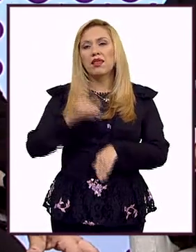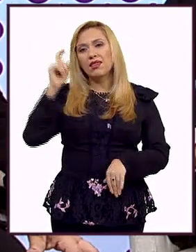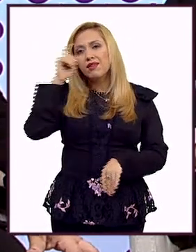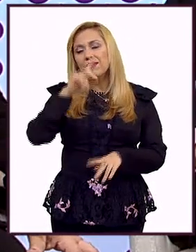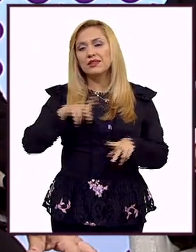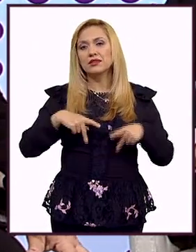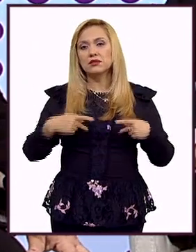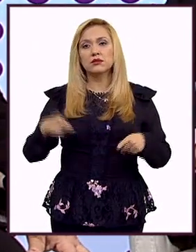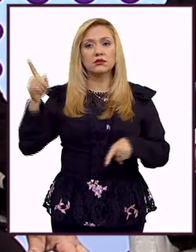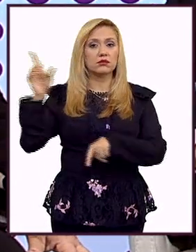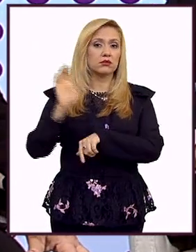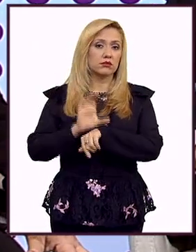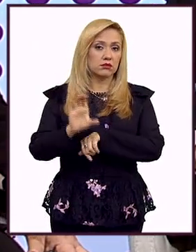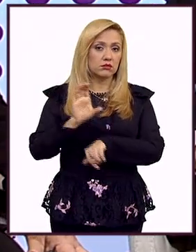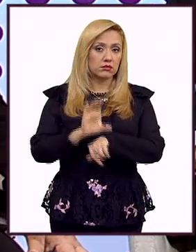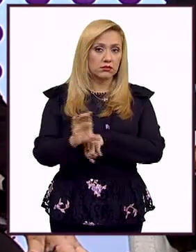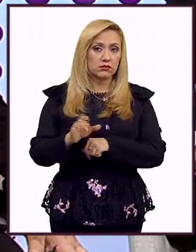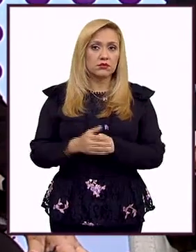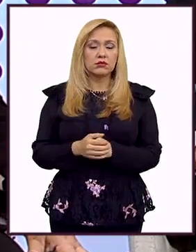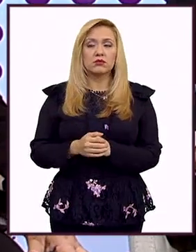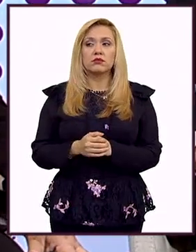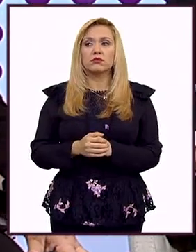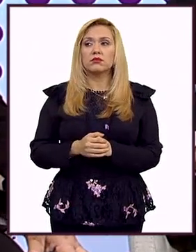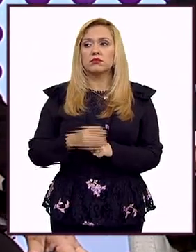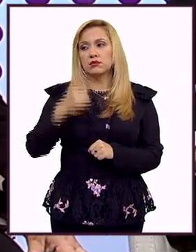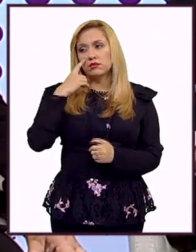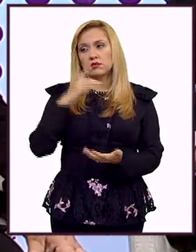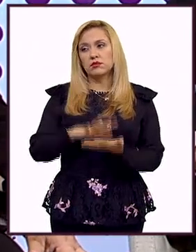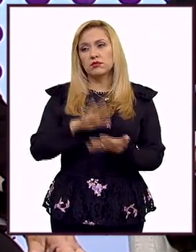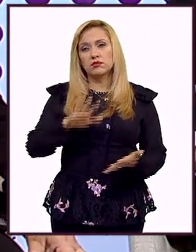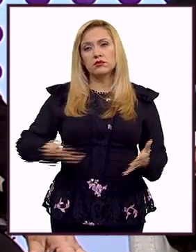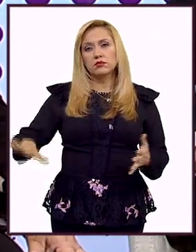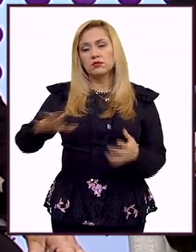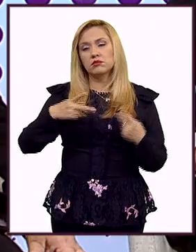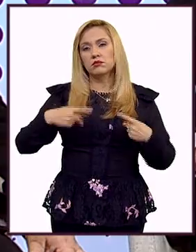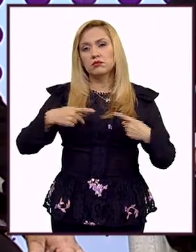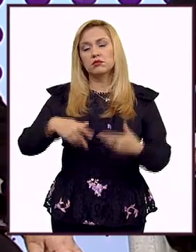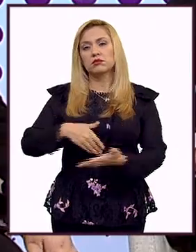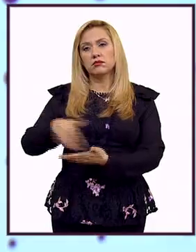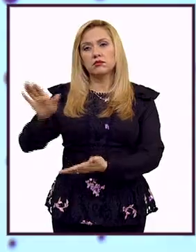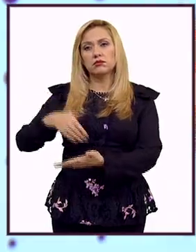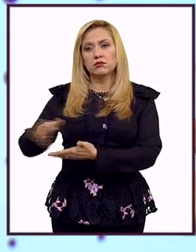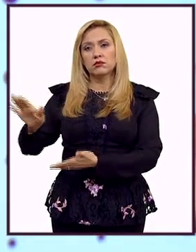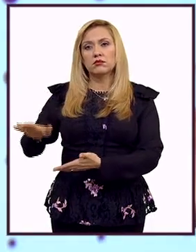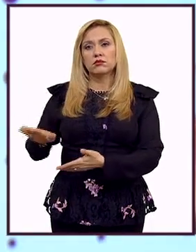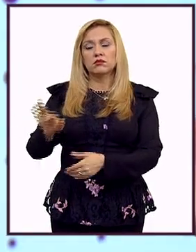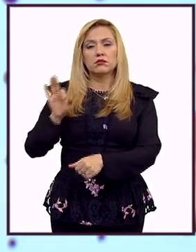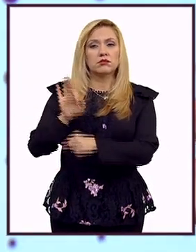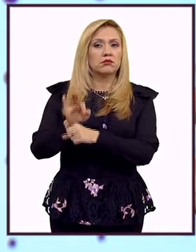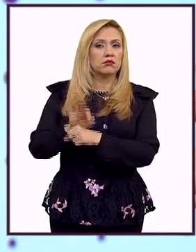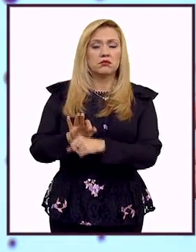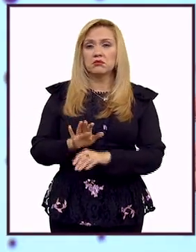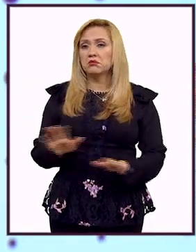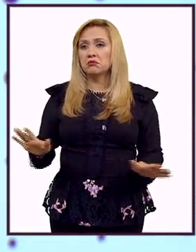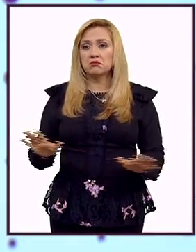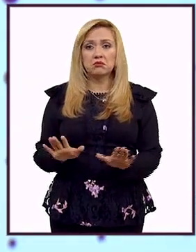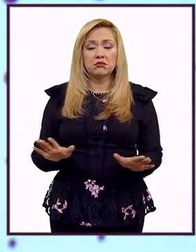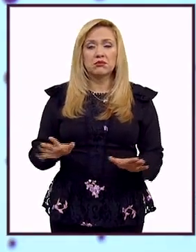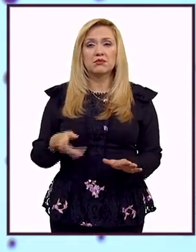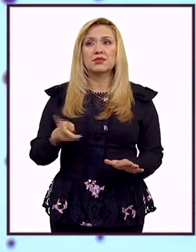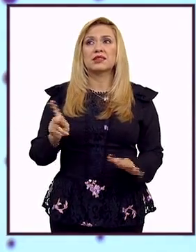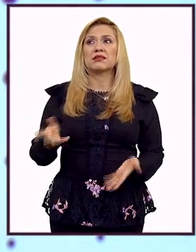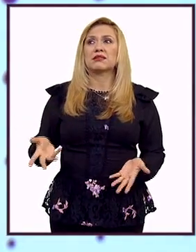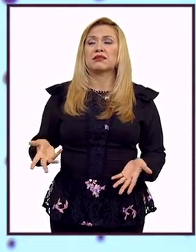Colombia, digamos, la Corte ha señalado que en particular la población desplazada es un sujeto de especial protección por estos niveles de vulnerabilidad, pero entre